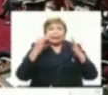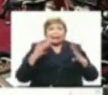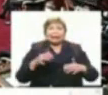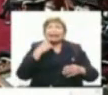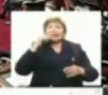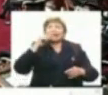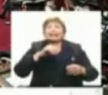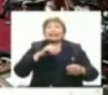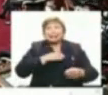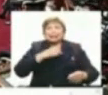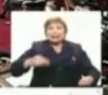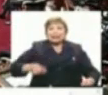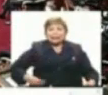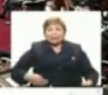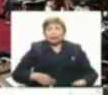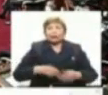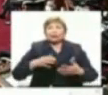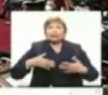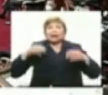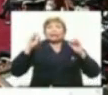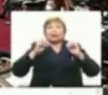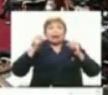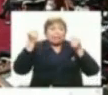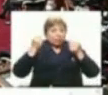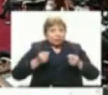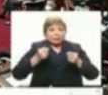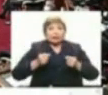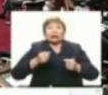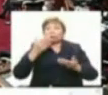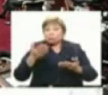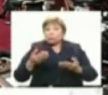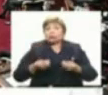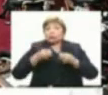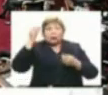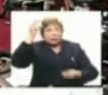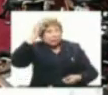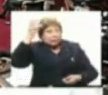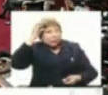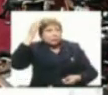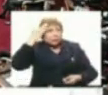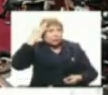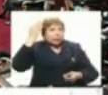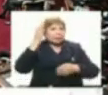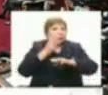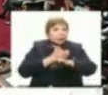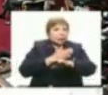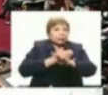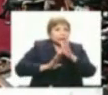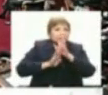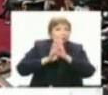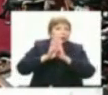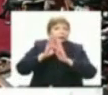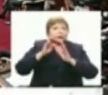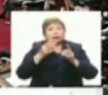Con este ministerio se potenciará la generación de conocimiento necesario para el desarrollo y la